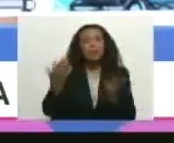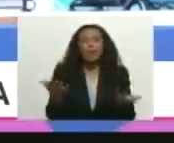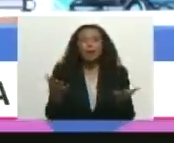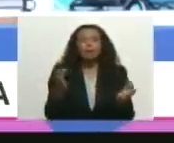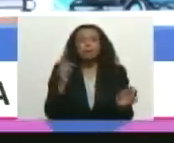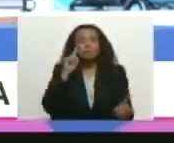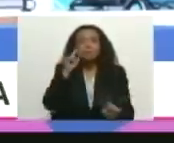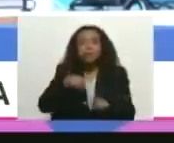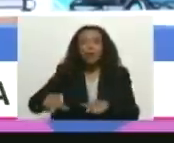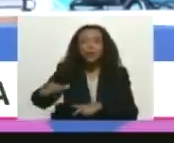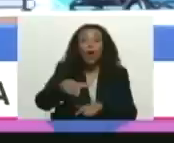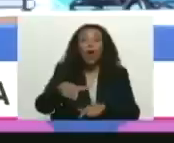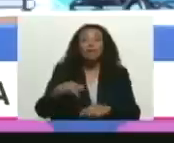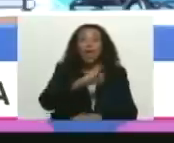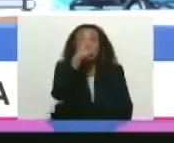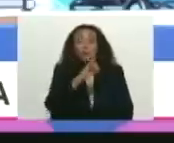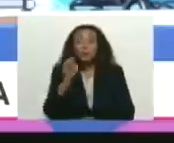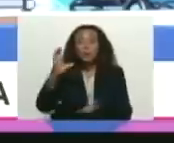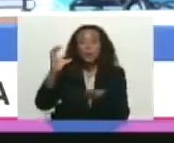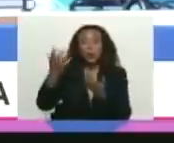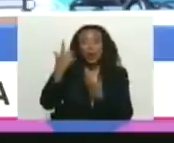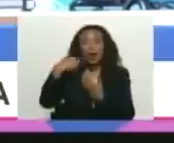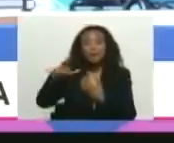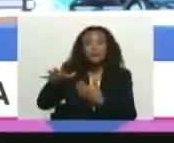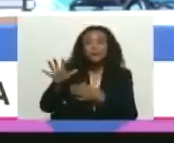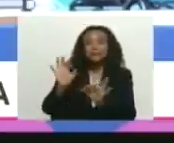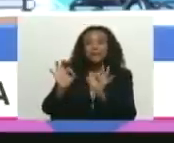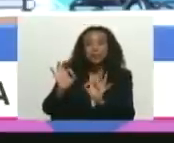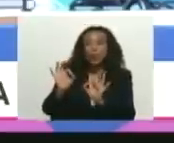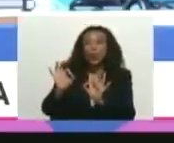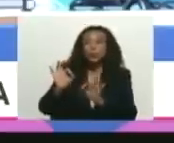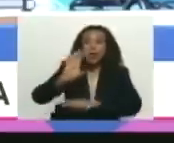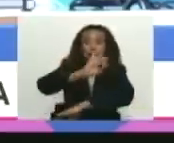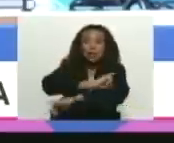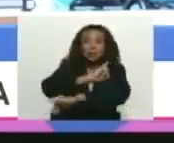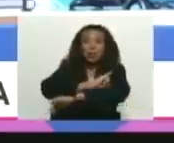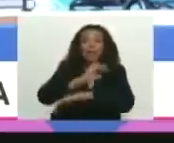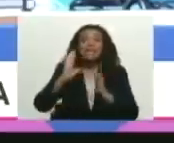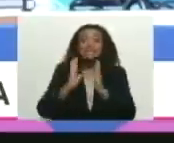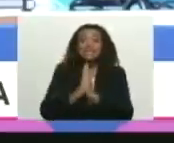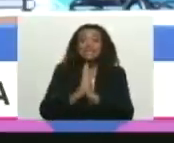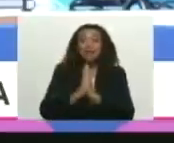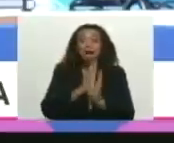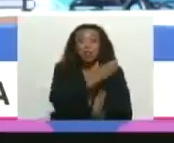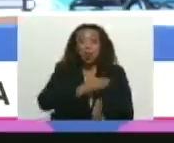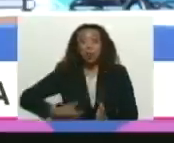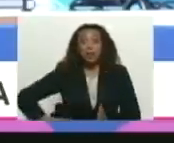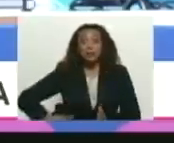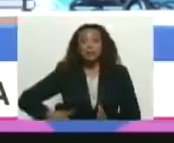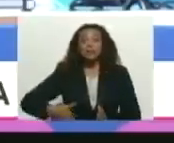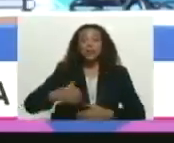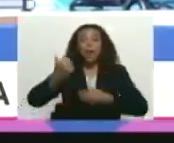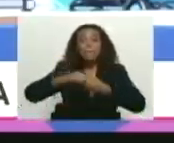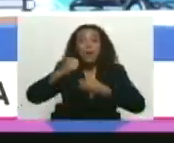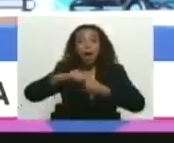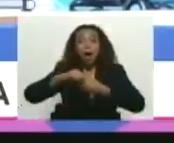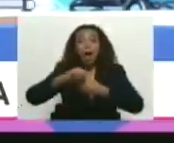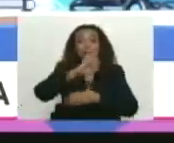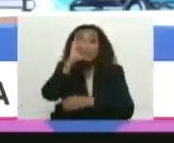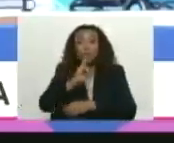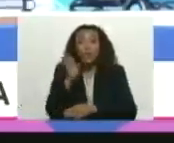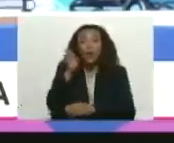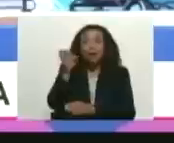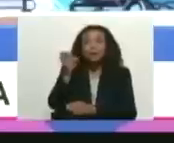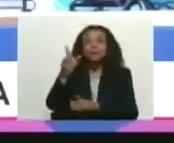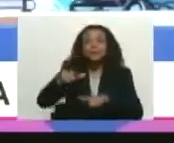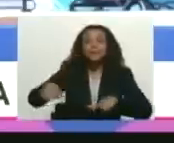eso al estado Zulia, y tiene que ver con las reparaciones generales de la capilla Santo Cristo de Aranza del municipio Maracaibo, del estado